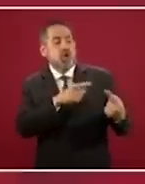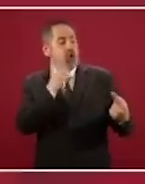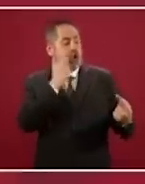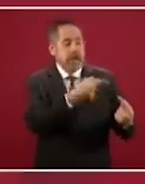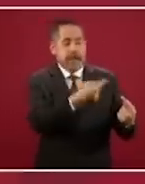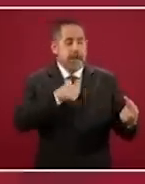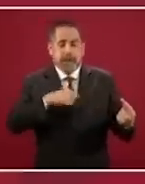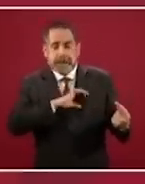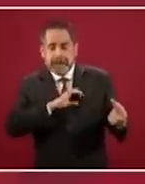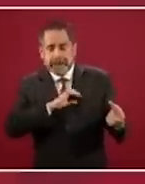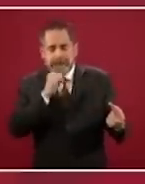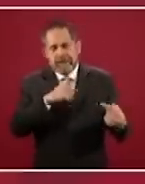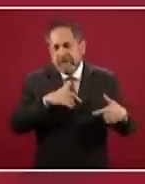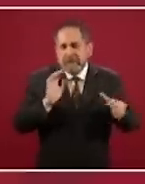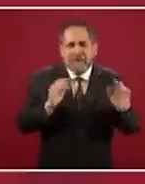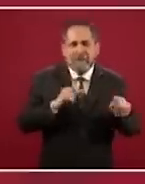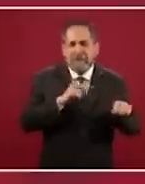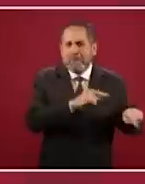malquerientes,